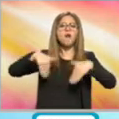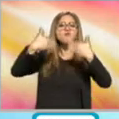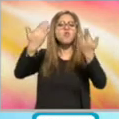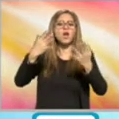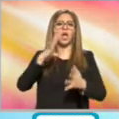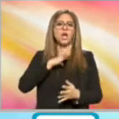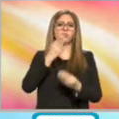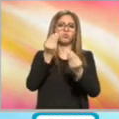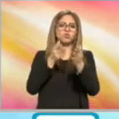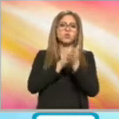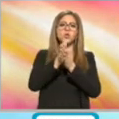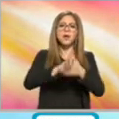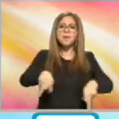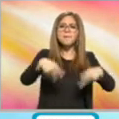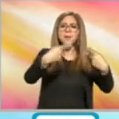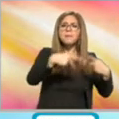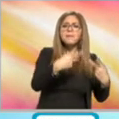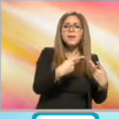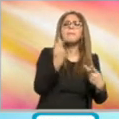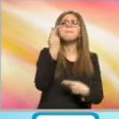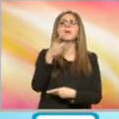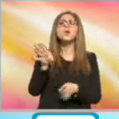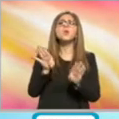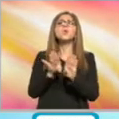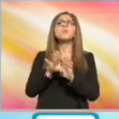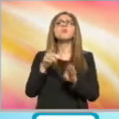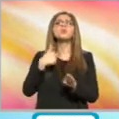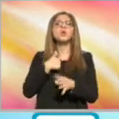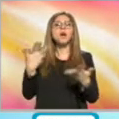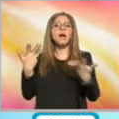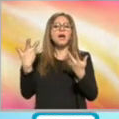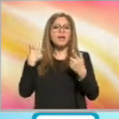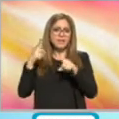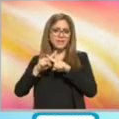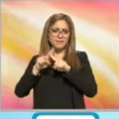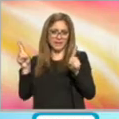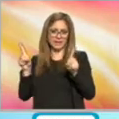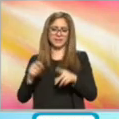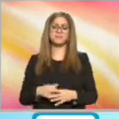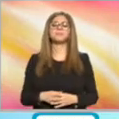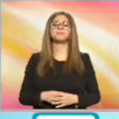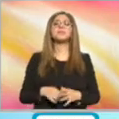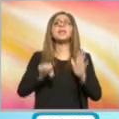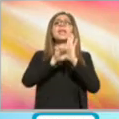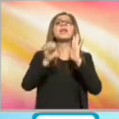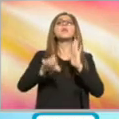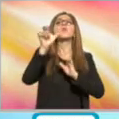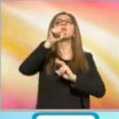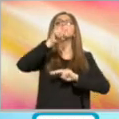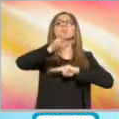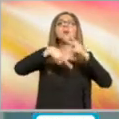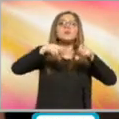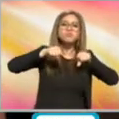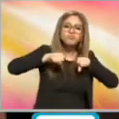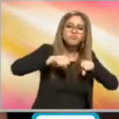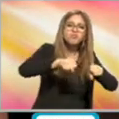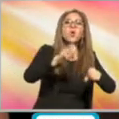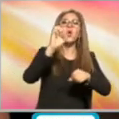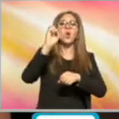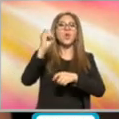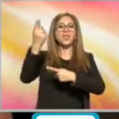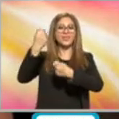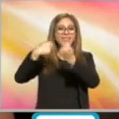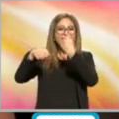tu mencionas. toque, por Sí, así sí. decirlo, ¿no? Sí, si nosotros vamos a un supermercado o a una tienda especializada o hay chocolaterías,